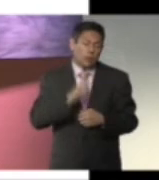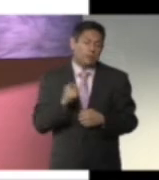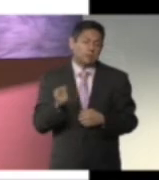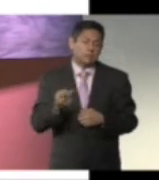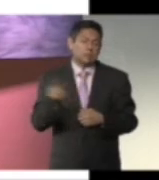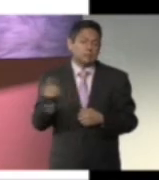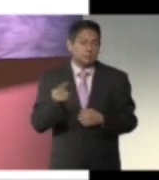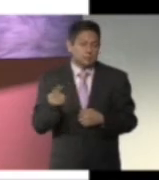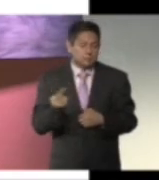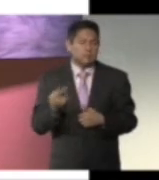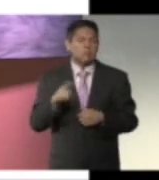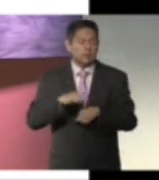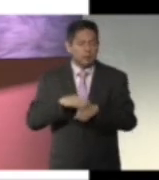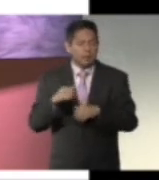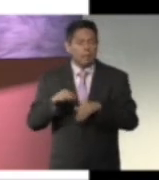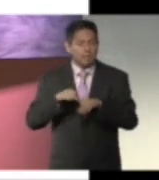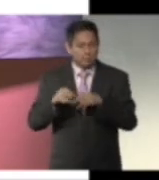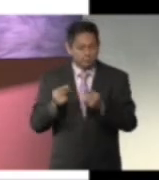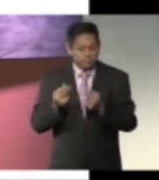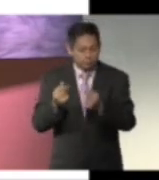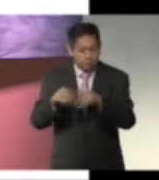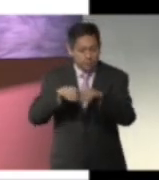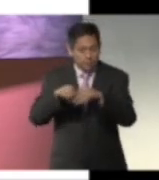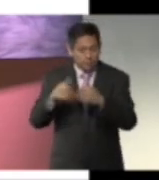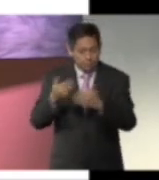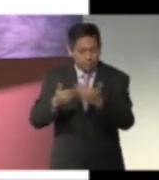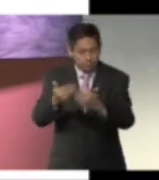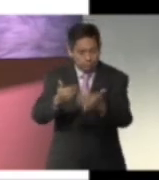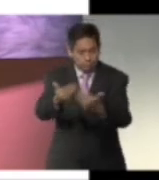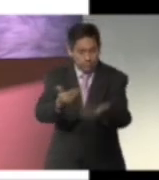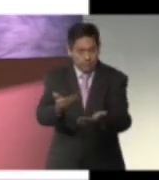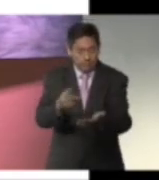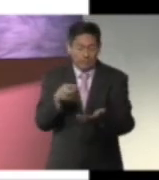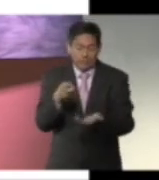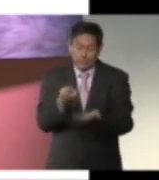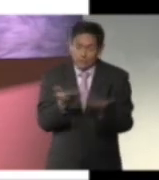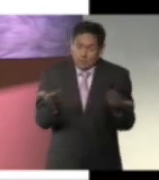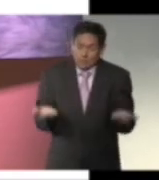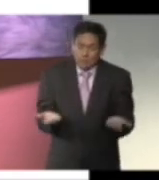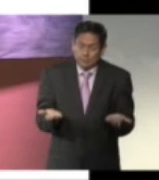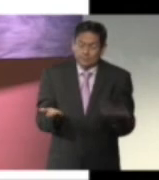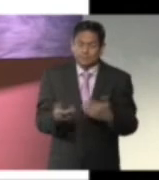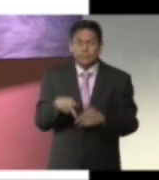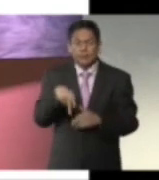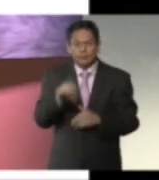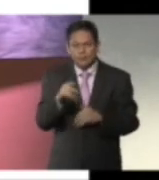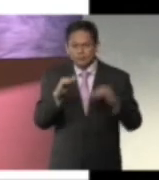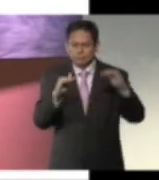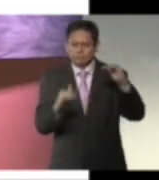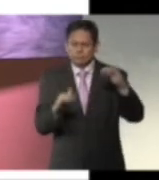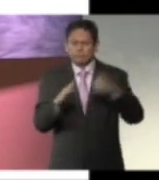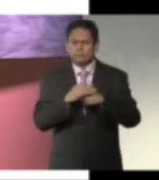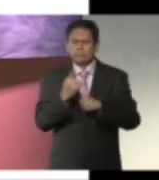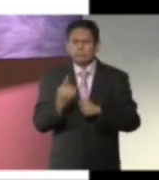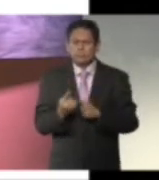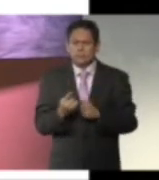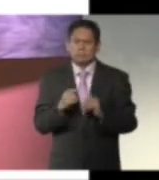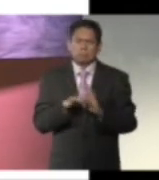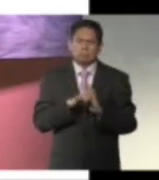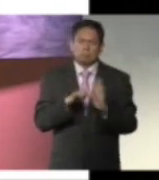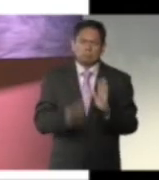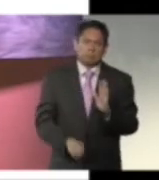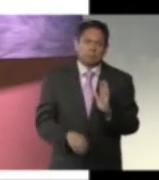laboral. Pero esas brechas tienen que ver con otras cosas más profundas. Podríamos hablar de las